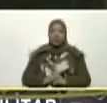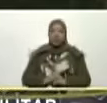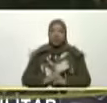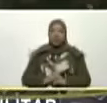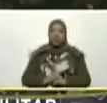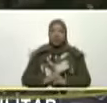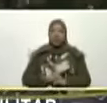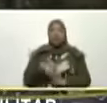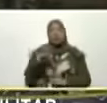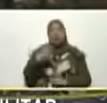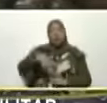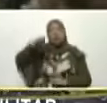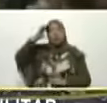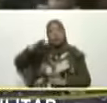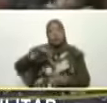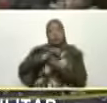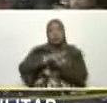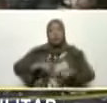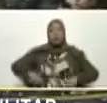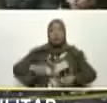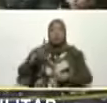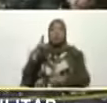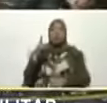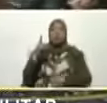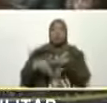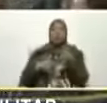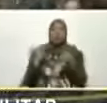de sargento mayor de segunda.